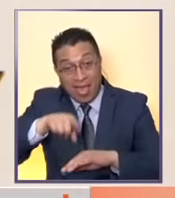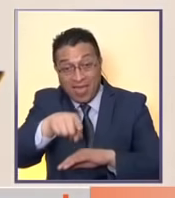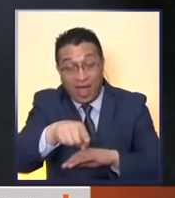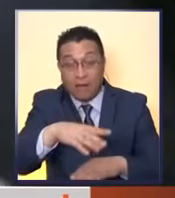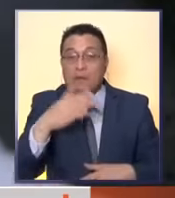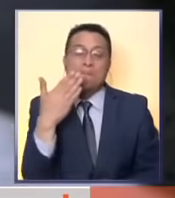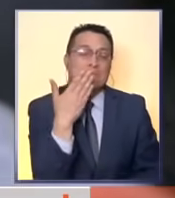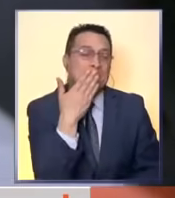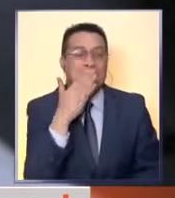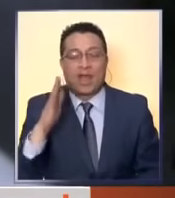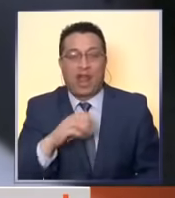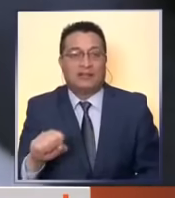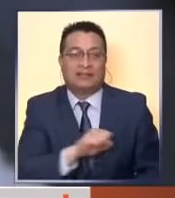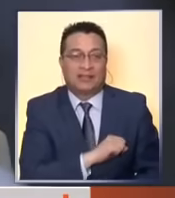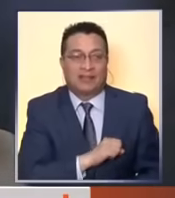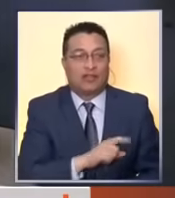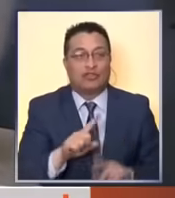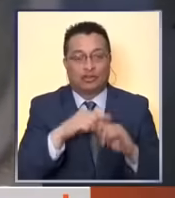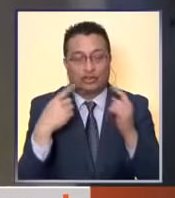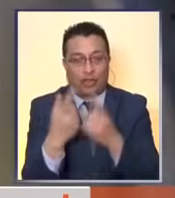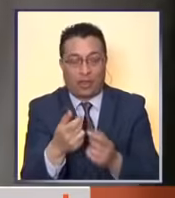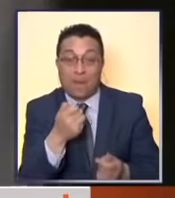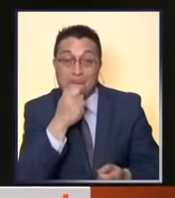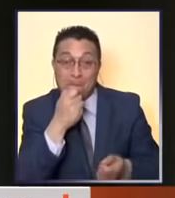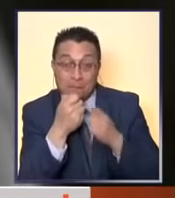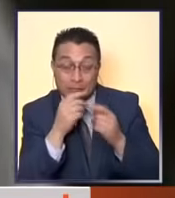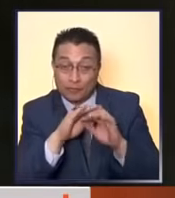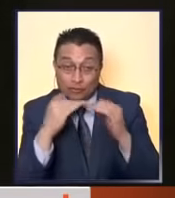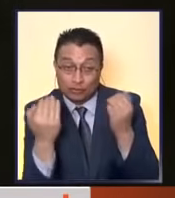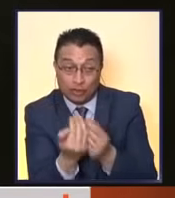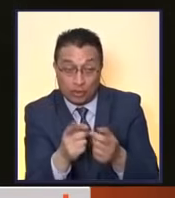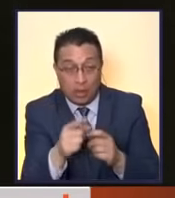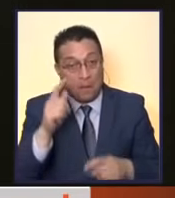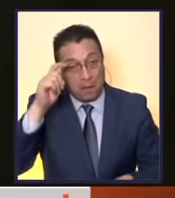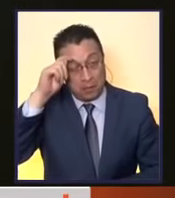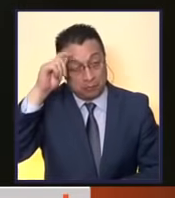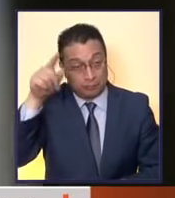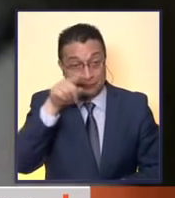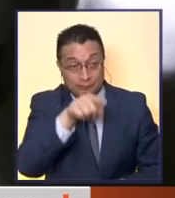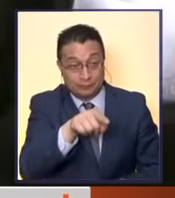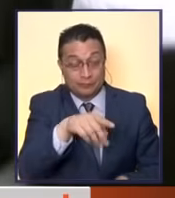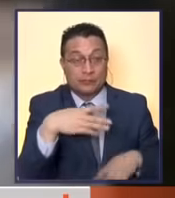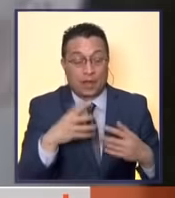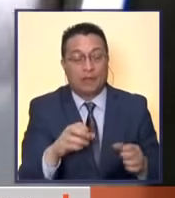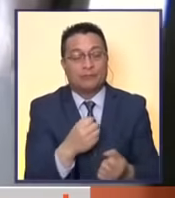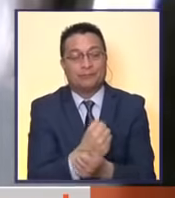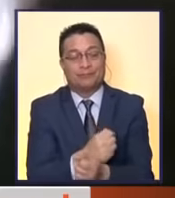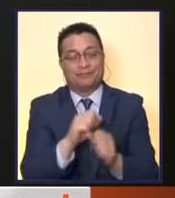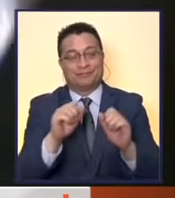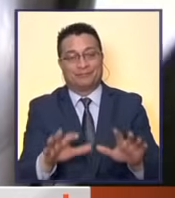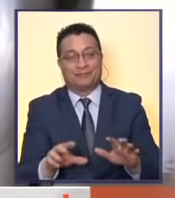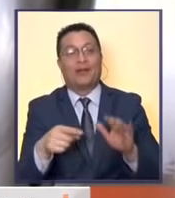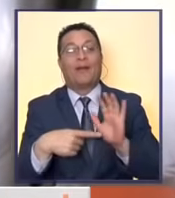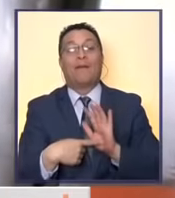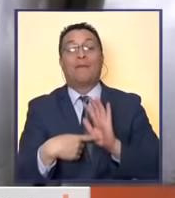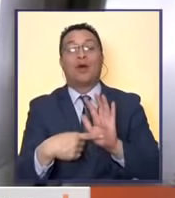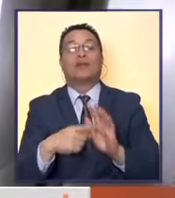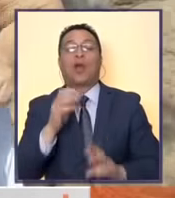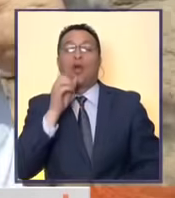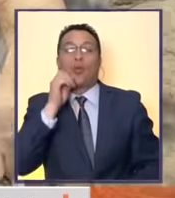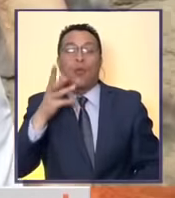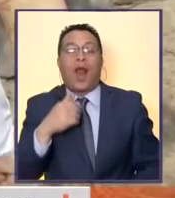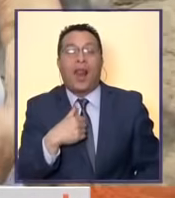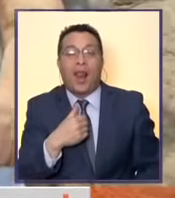en Santiago, según el Círculo de Cronistas. Y su creadora, recién retirada del negocio, nos muestra el secreto de su